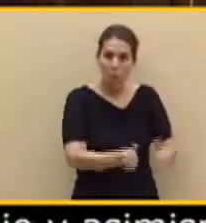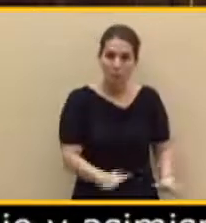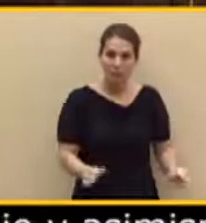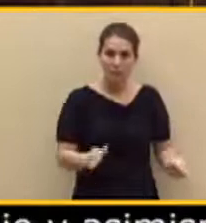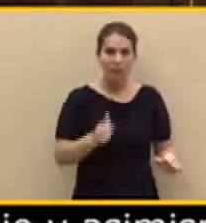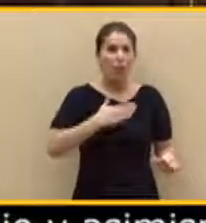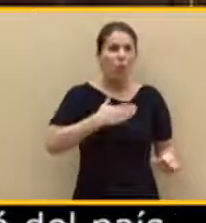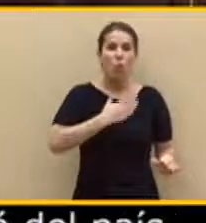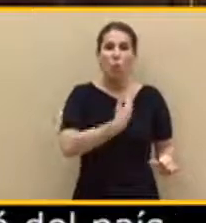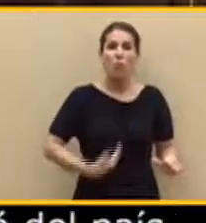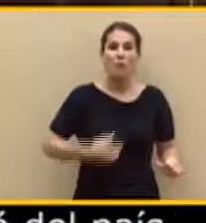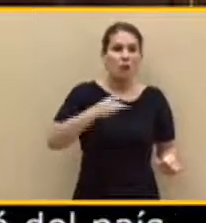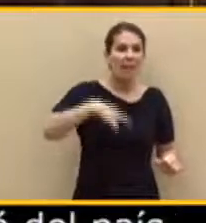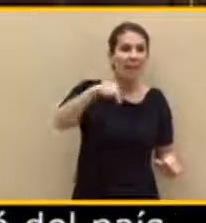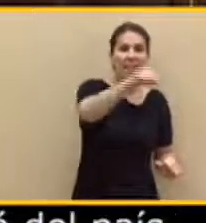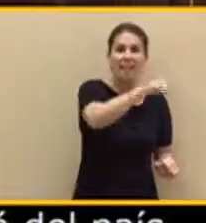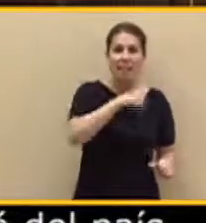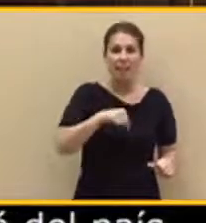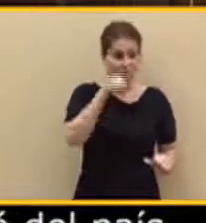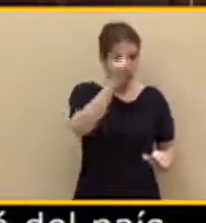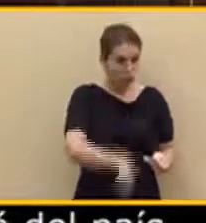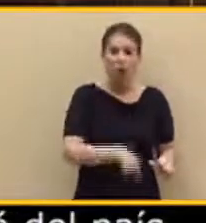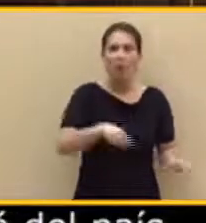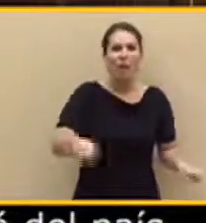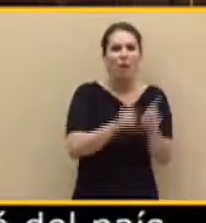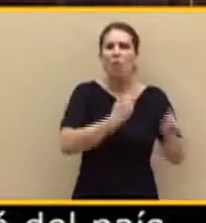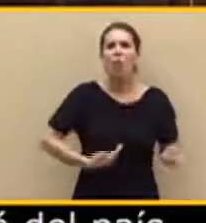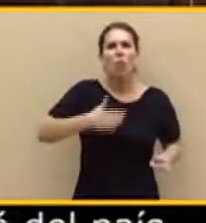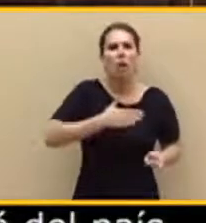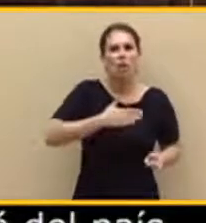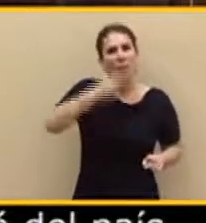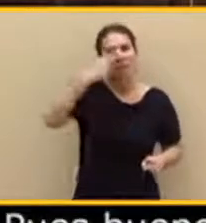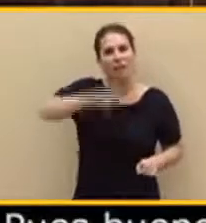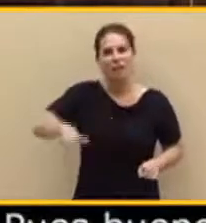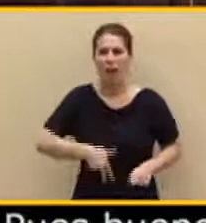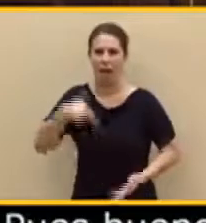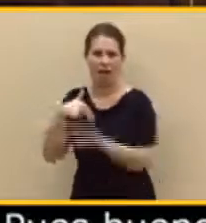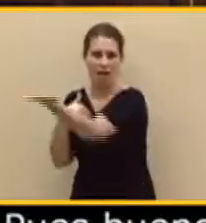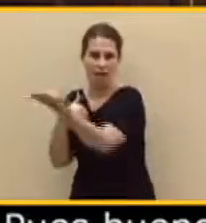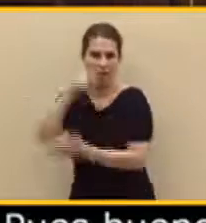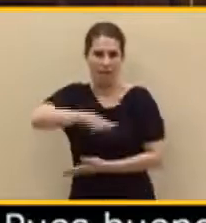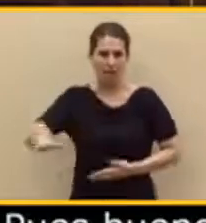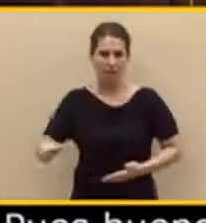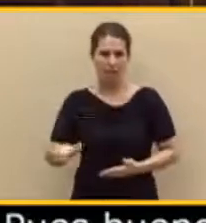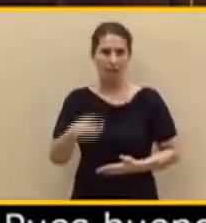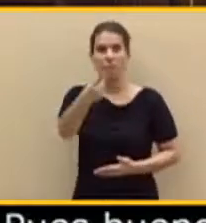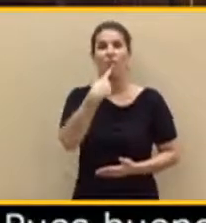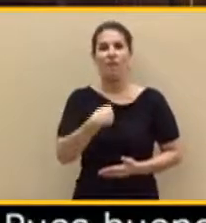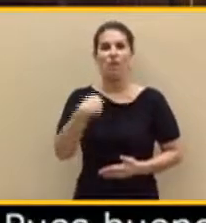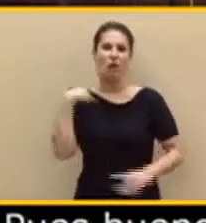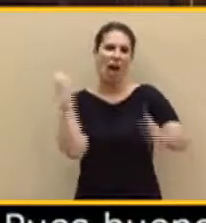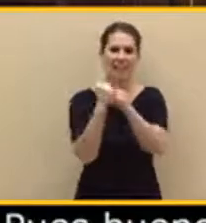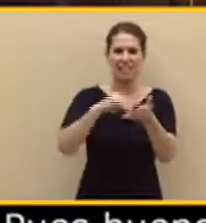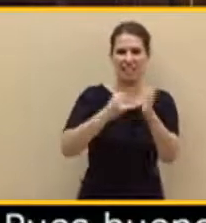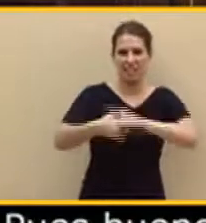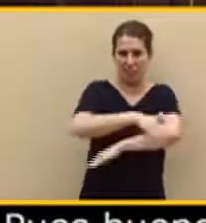está subordinada al interés general. Pues bueno, cada vez que ustedes nos llamen antisistema, cada vez que nos digan que ustedes